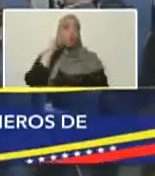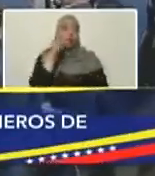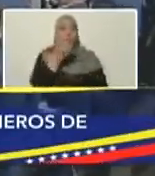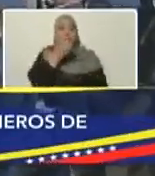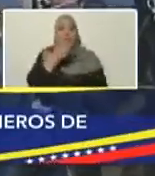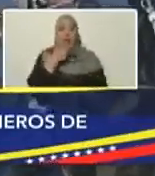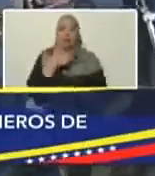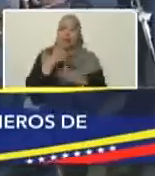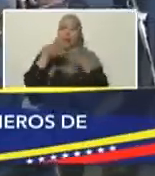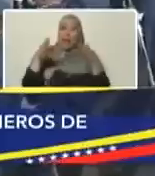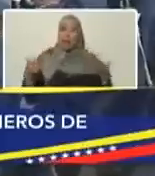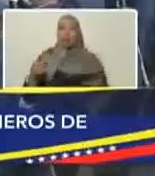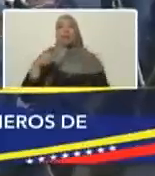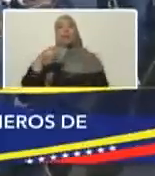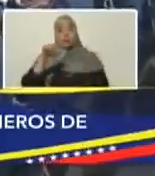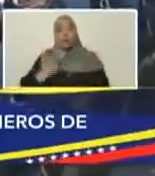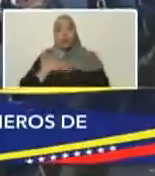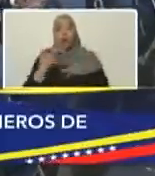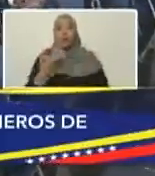bolivariana. Autorizado.